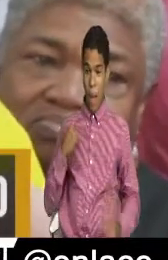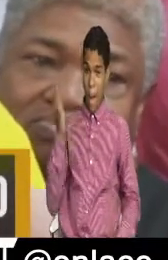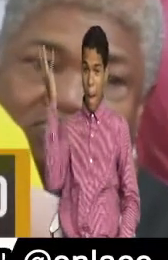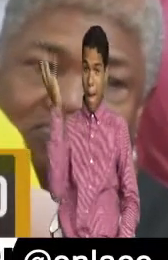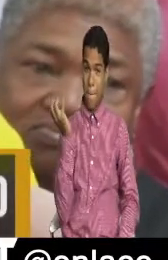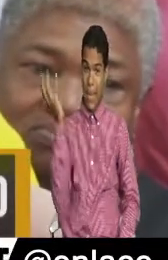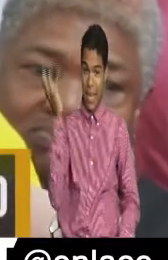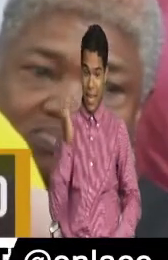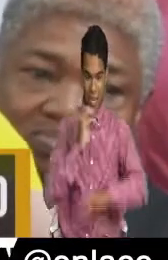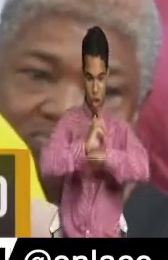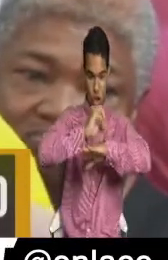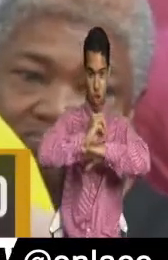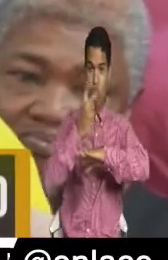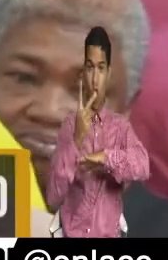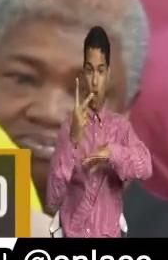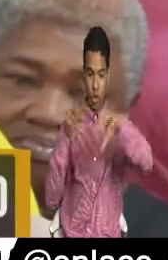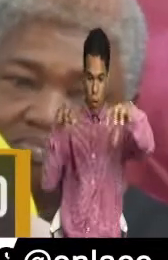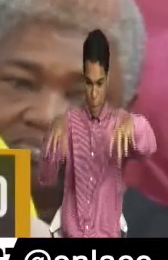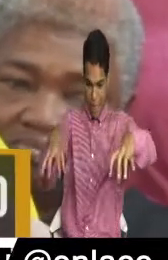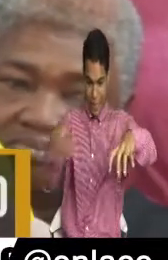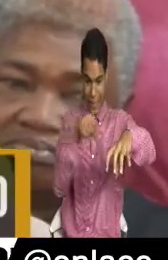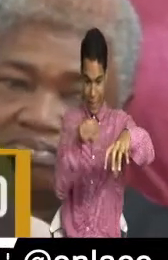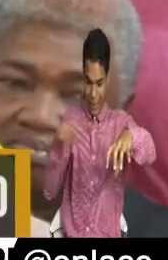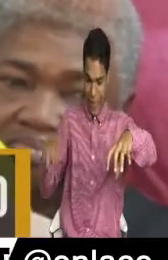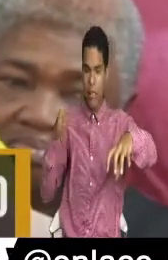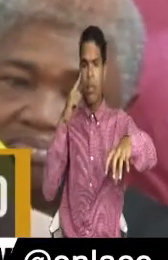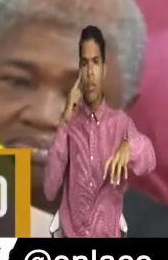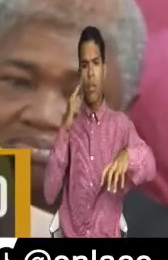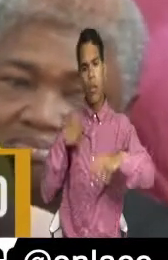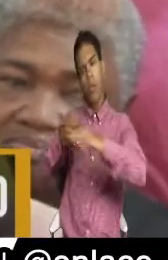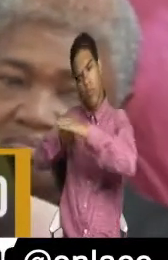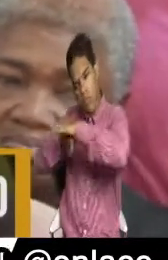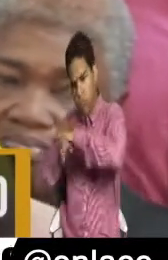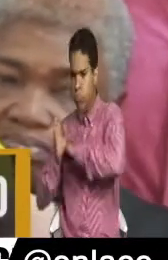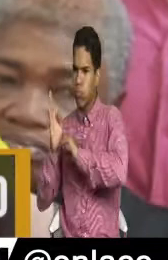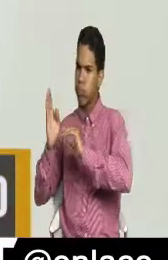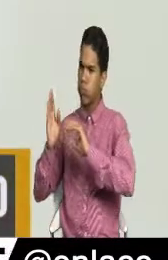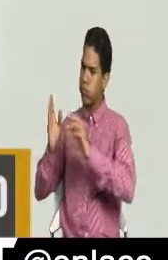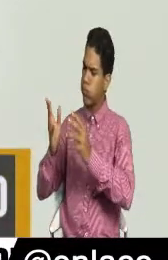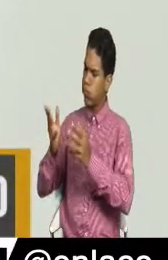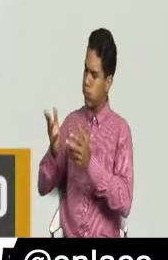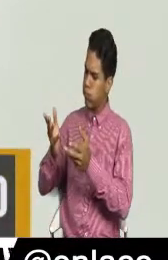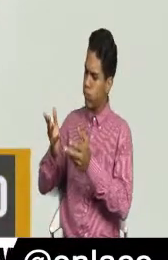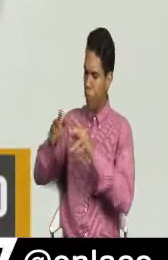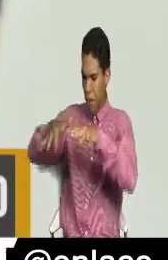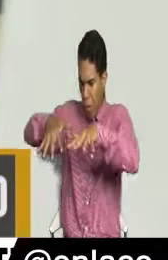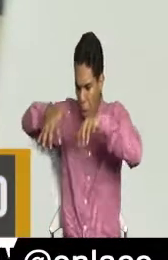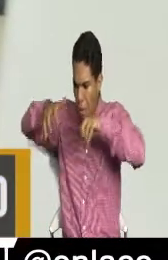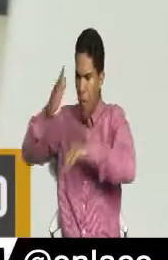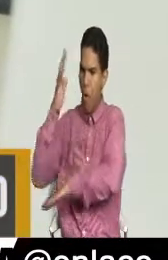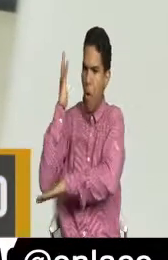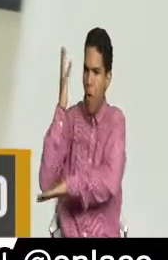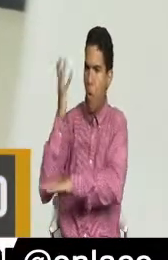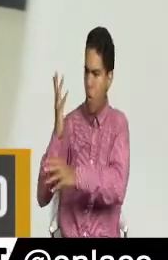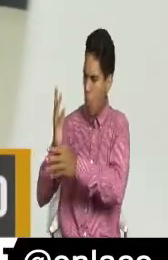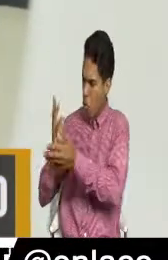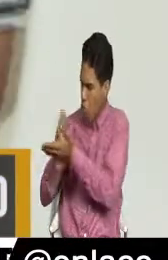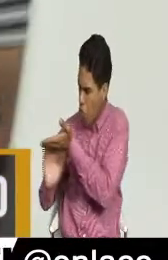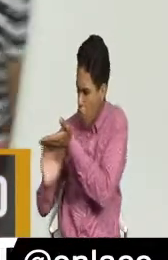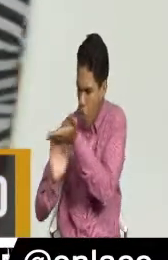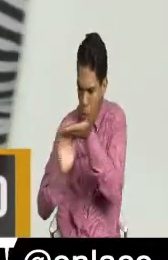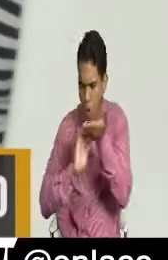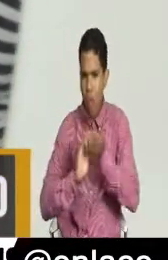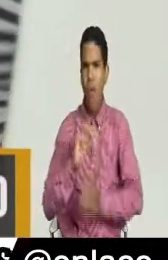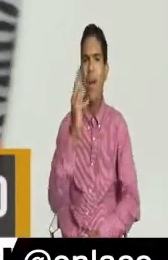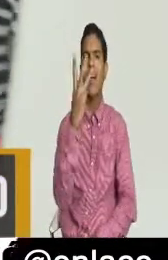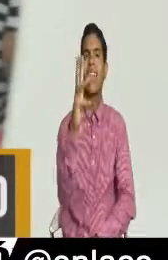están disfrutando de una sede digna con auditorios. 13 millones de pesos costaron los trabajos de